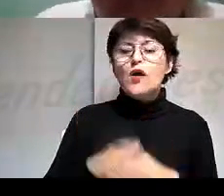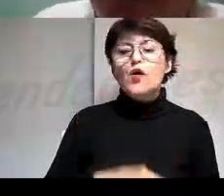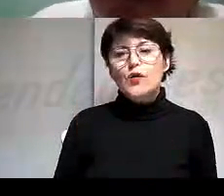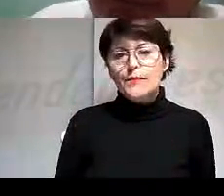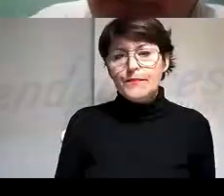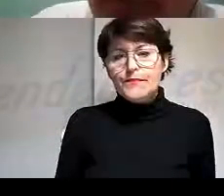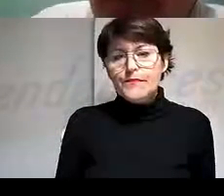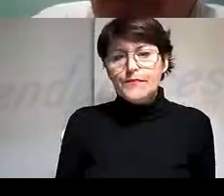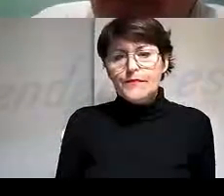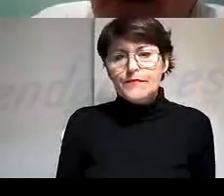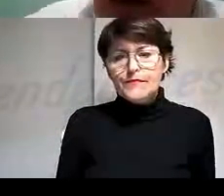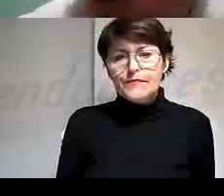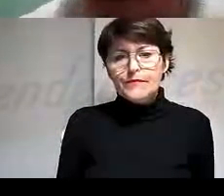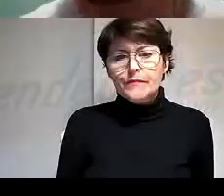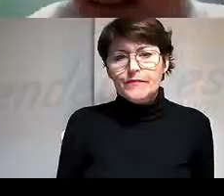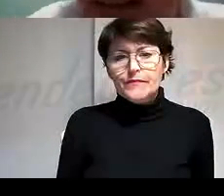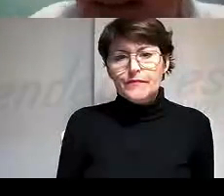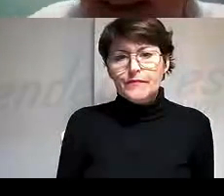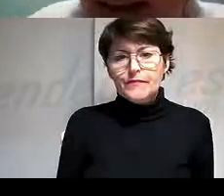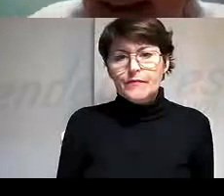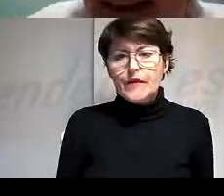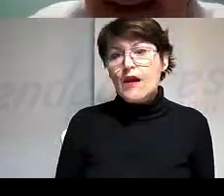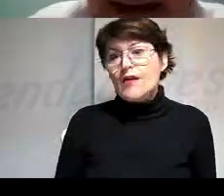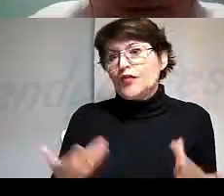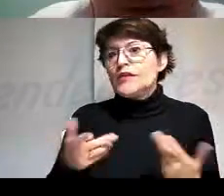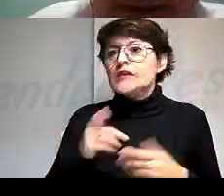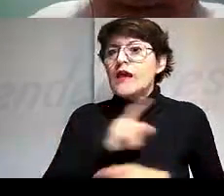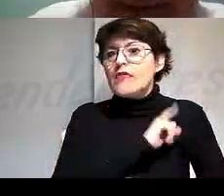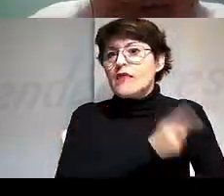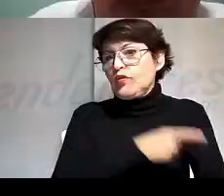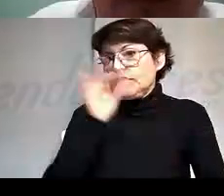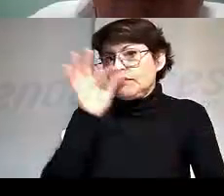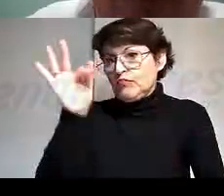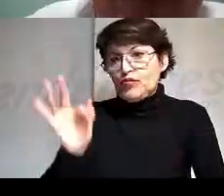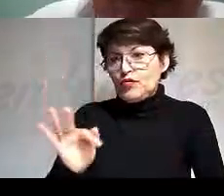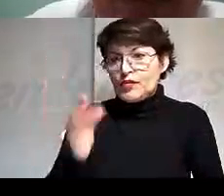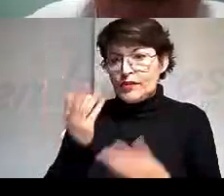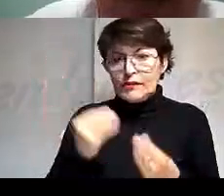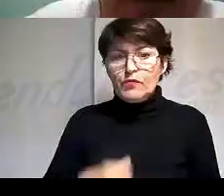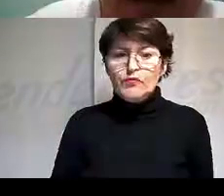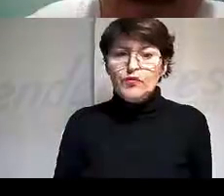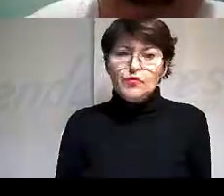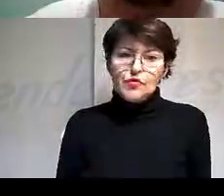¿no? O sea, inconvenientes ya veis que ninguno.